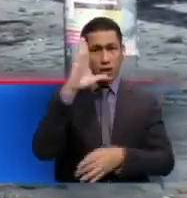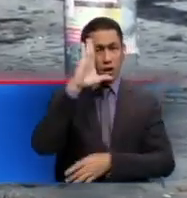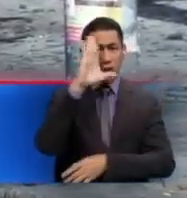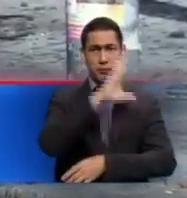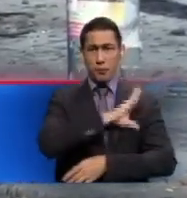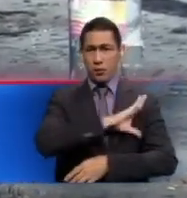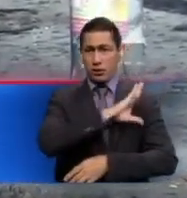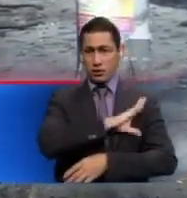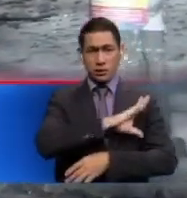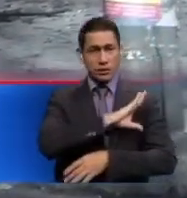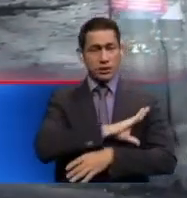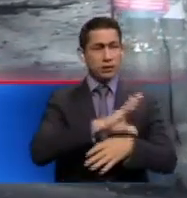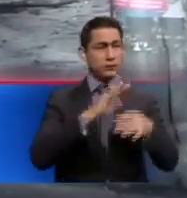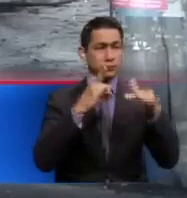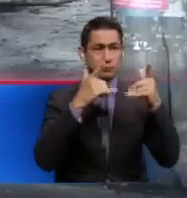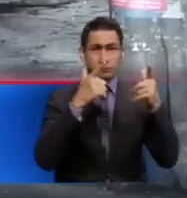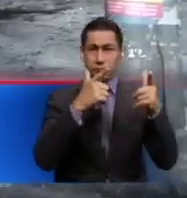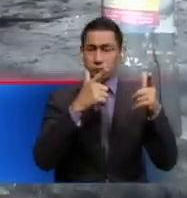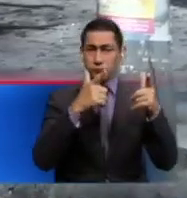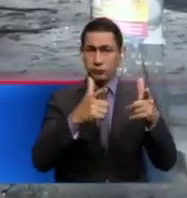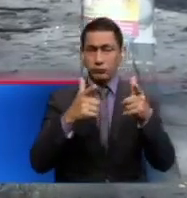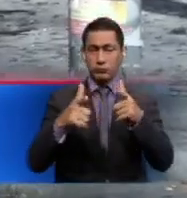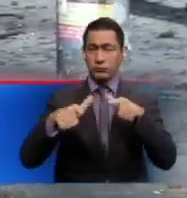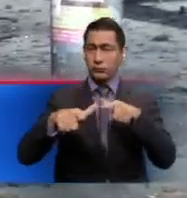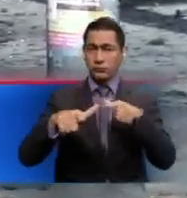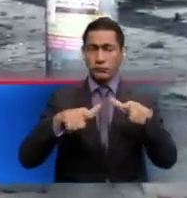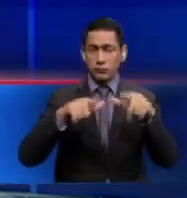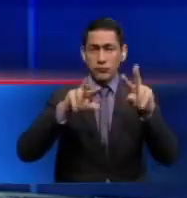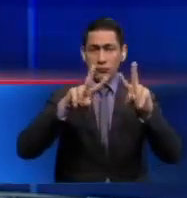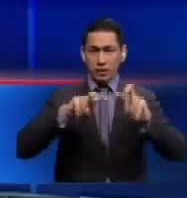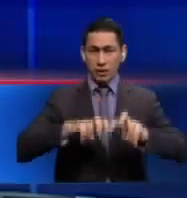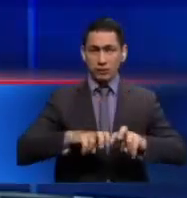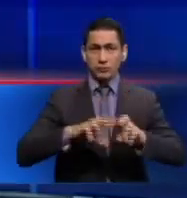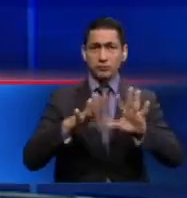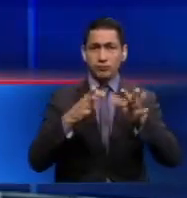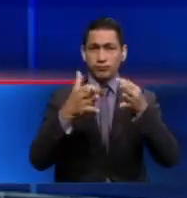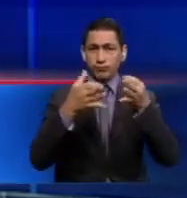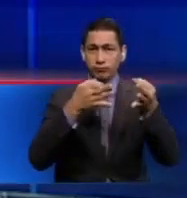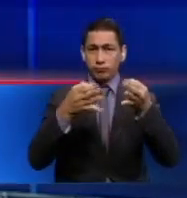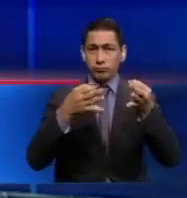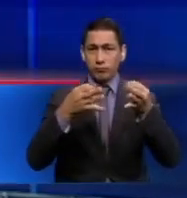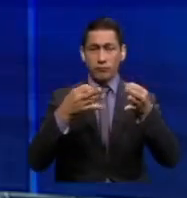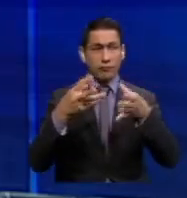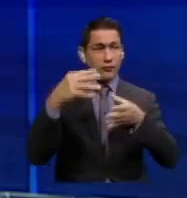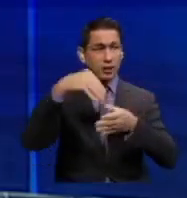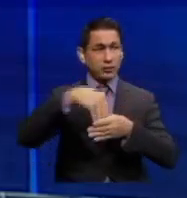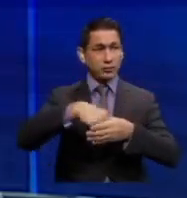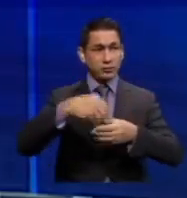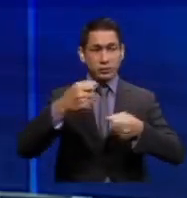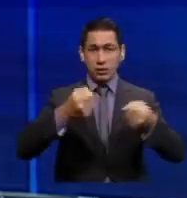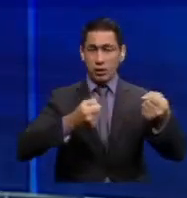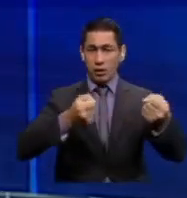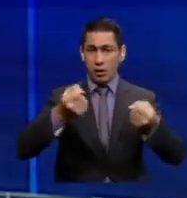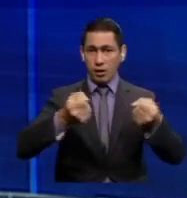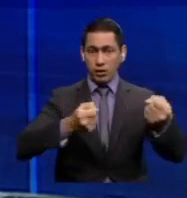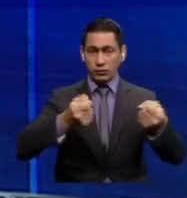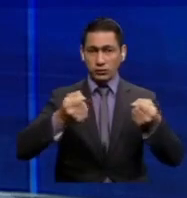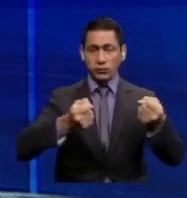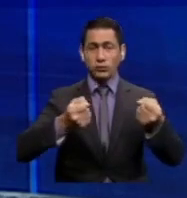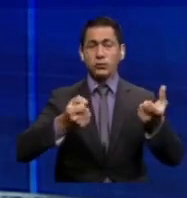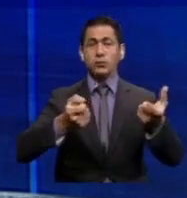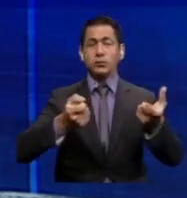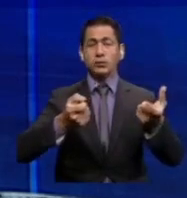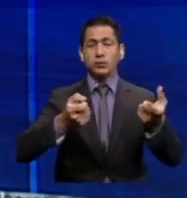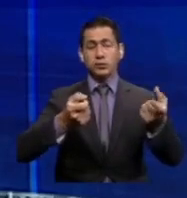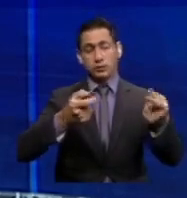lejano. Sí, con mucho gusto, Gisela, nosotros absorbemos. Permíteme relatarte que acá dentro de la camioneta, como ustedes pueden apreciar, amigos televidentes,